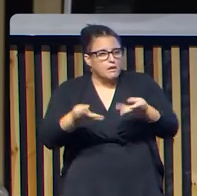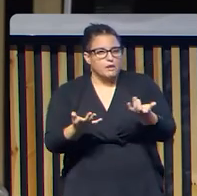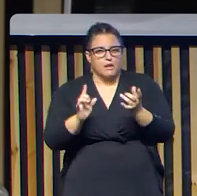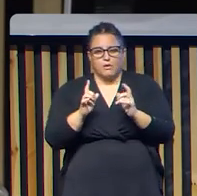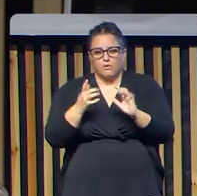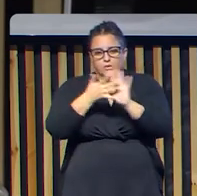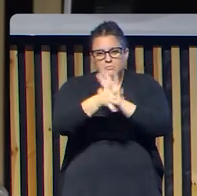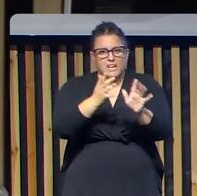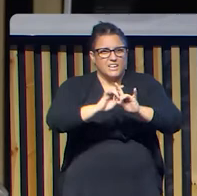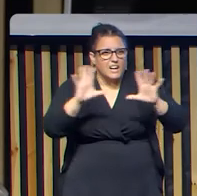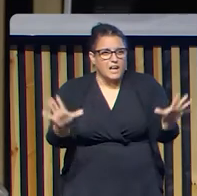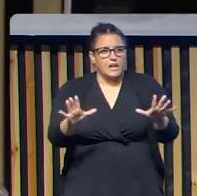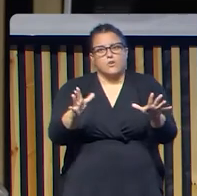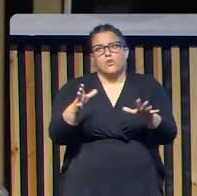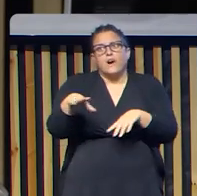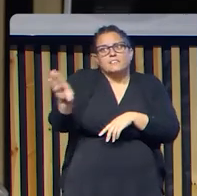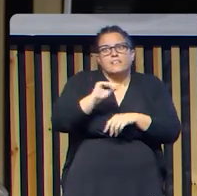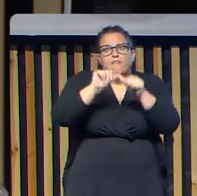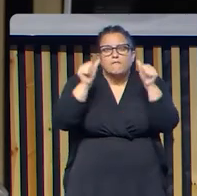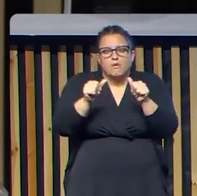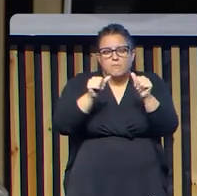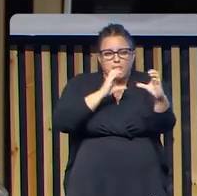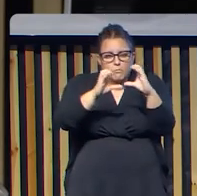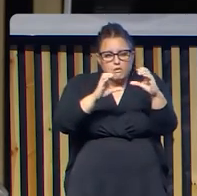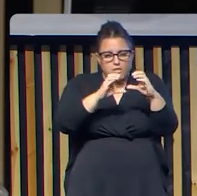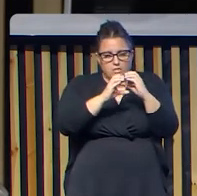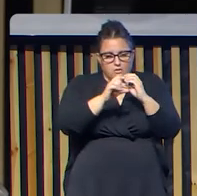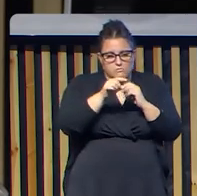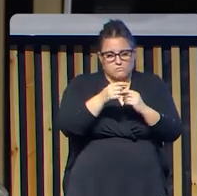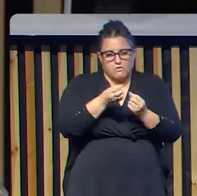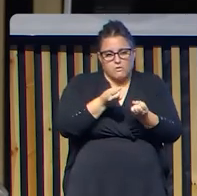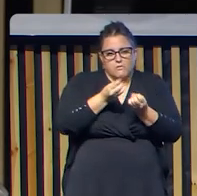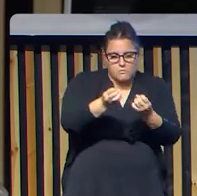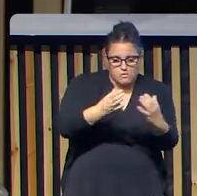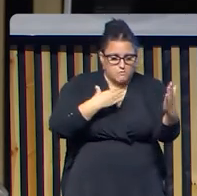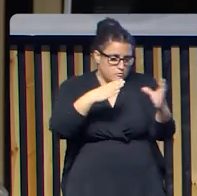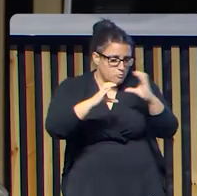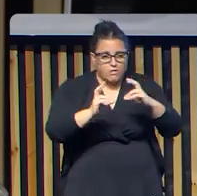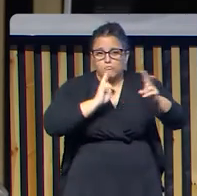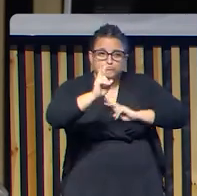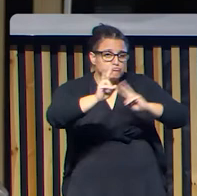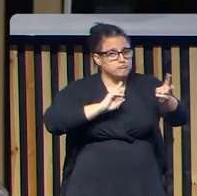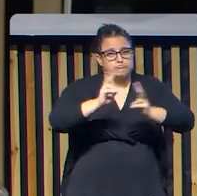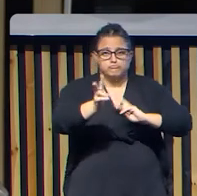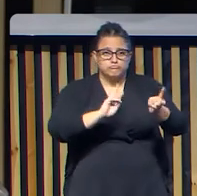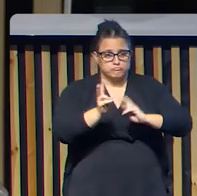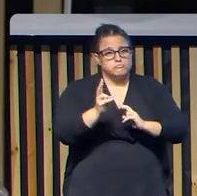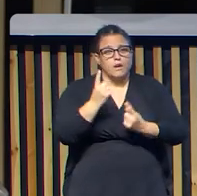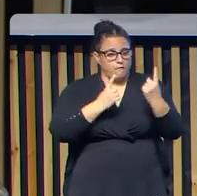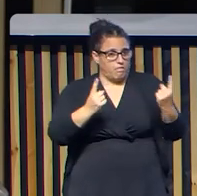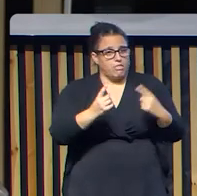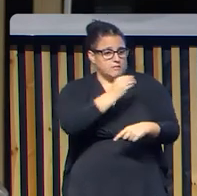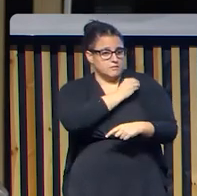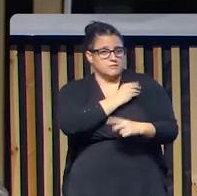y de utilizarlo Incluso como fuente de información y comunicación es decir respondiendo también en algunos casos